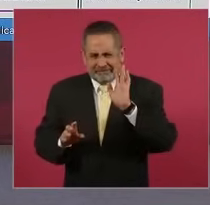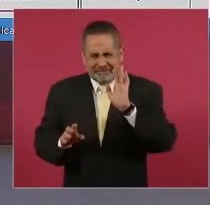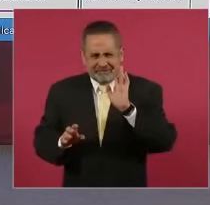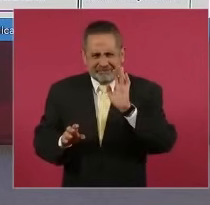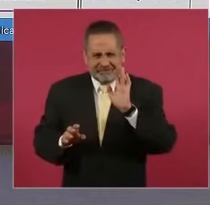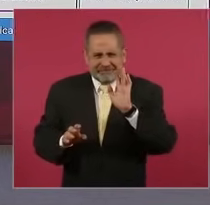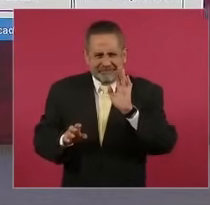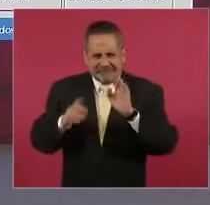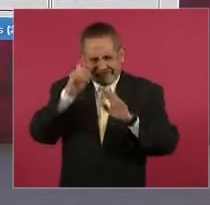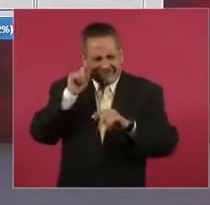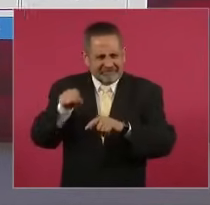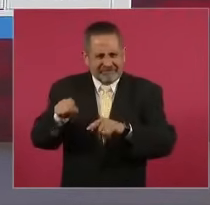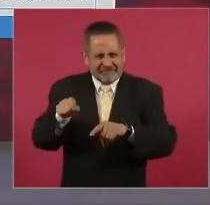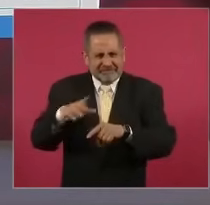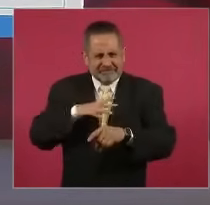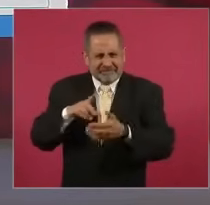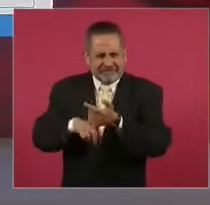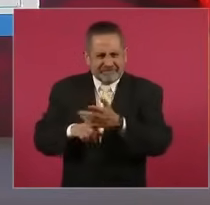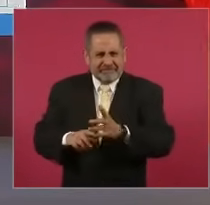con estos.